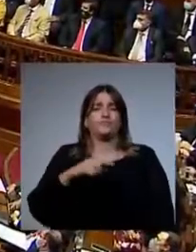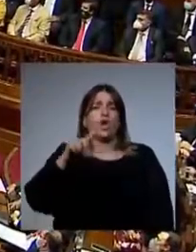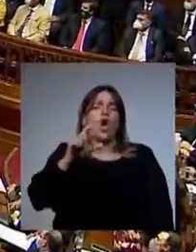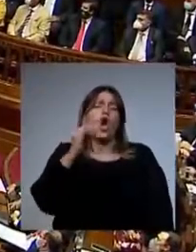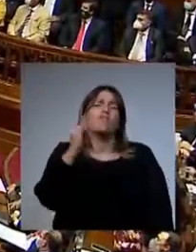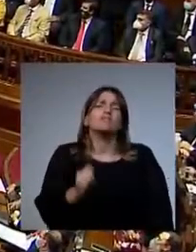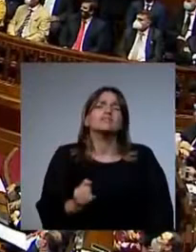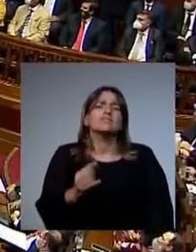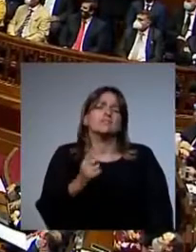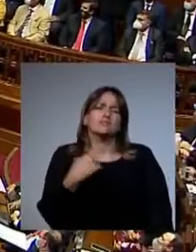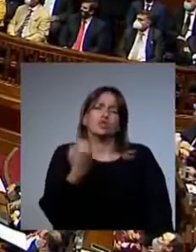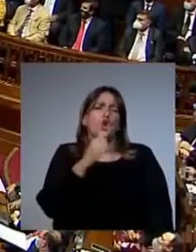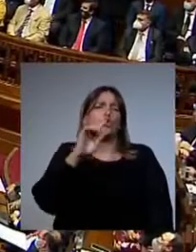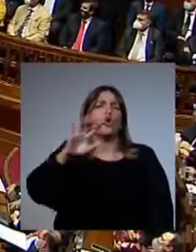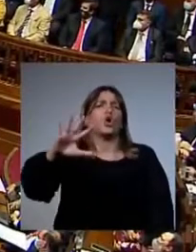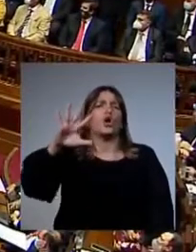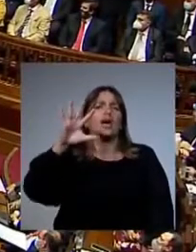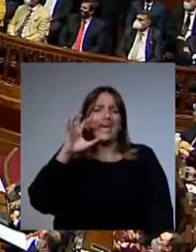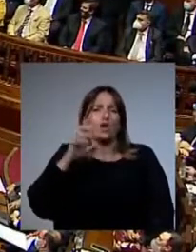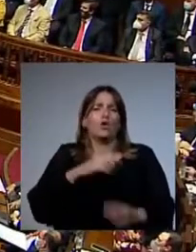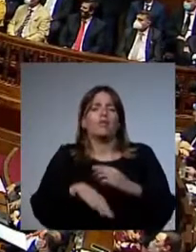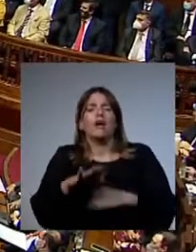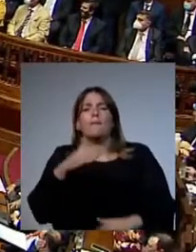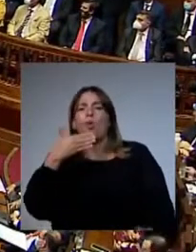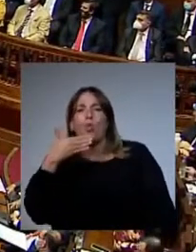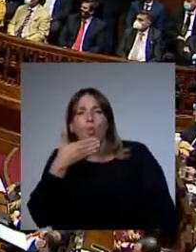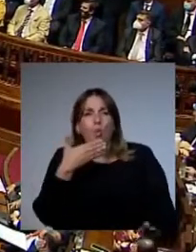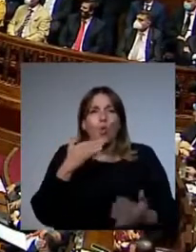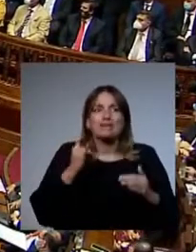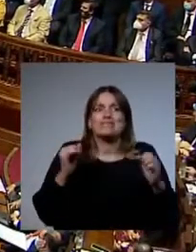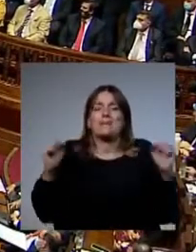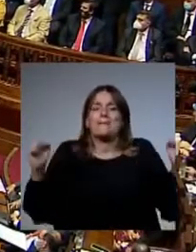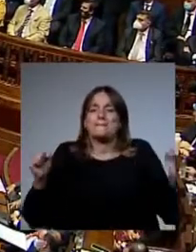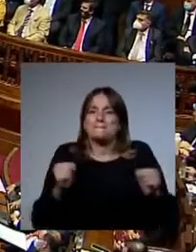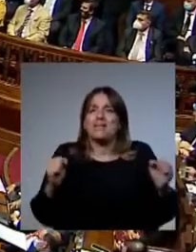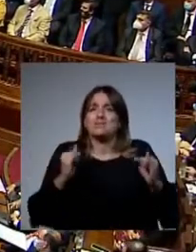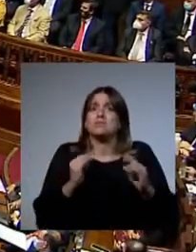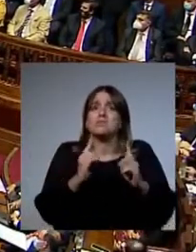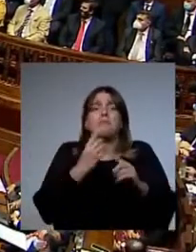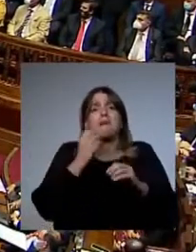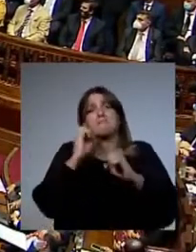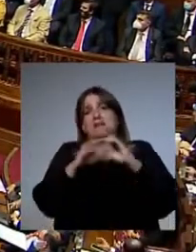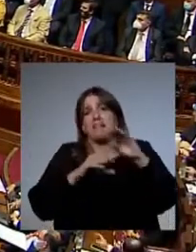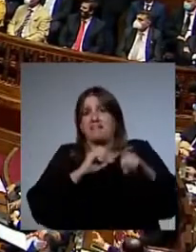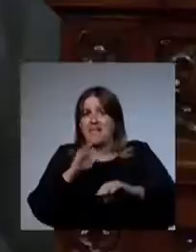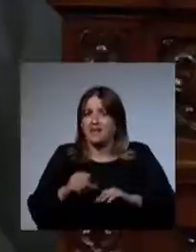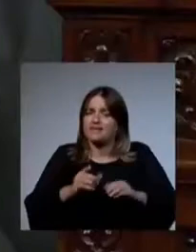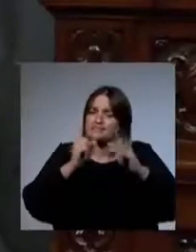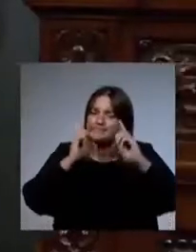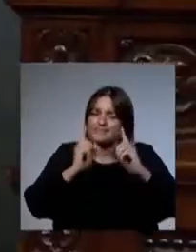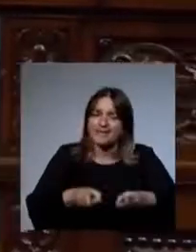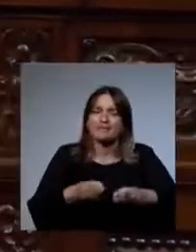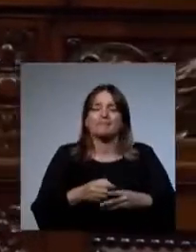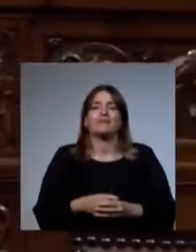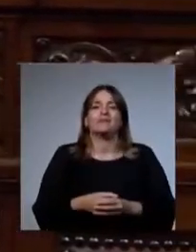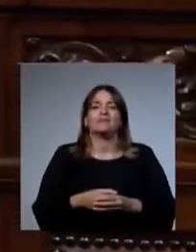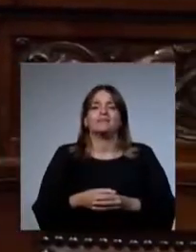Obviamente que ahí también todos recordamos las incertidumbres, los temores y las críticas.